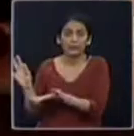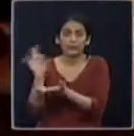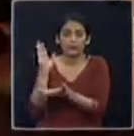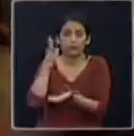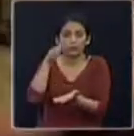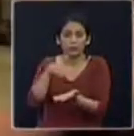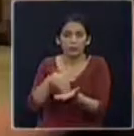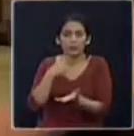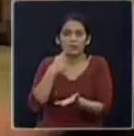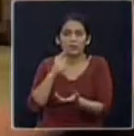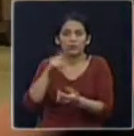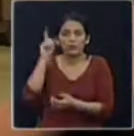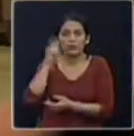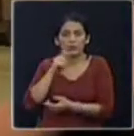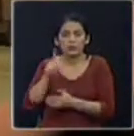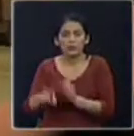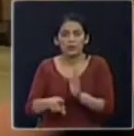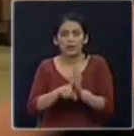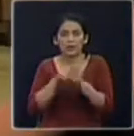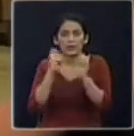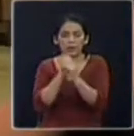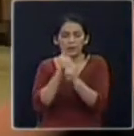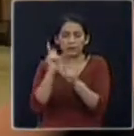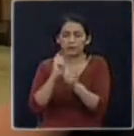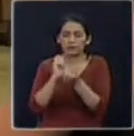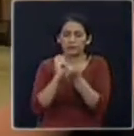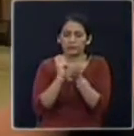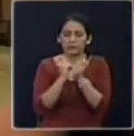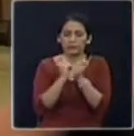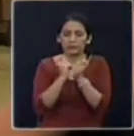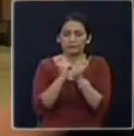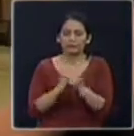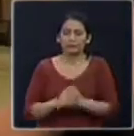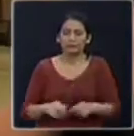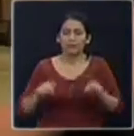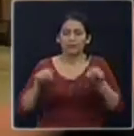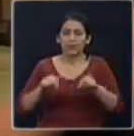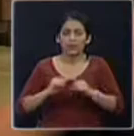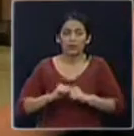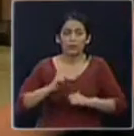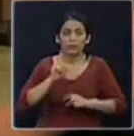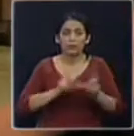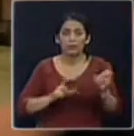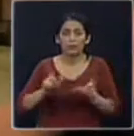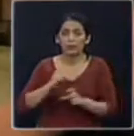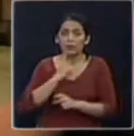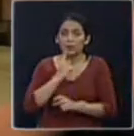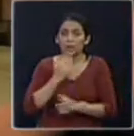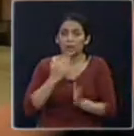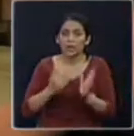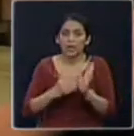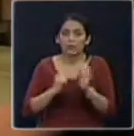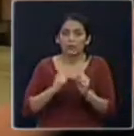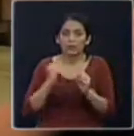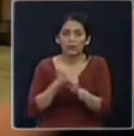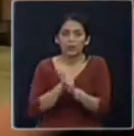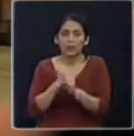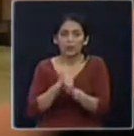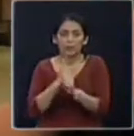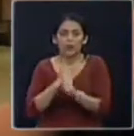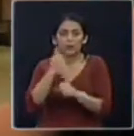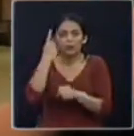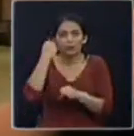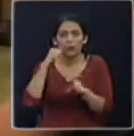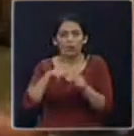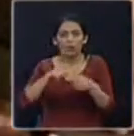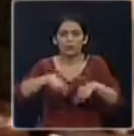de Trabajo. Hay temas muy sensibles en los cuales los trabajadores no vamos a hacer posiciones, por ejemplo con el regreso al contrato a plazo fijo, nosotros lo consideramos eso un